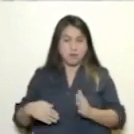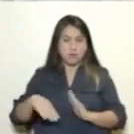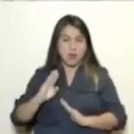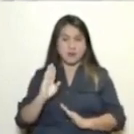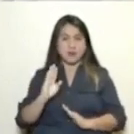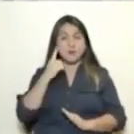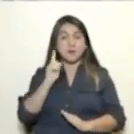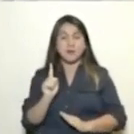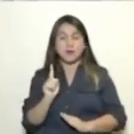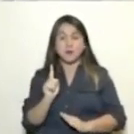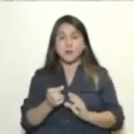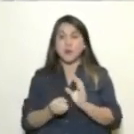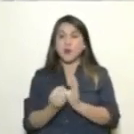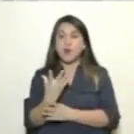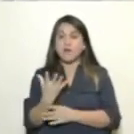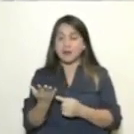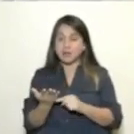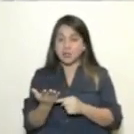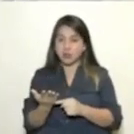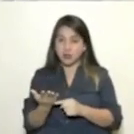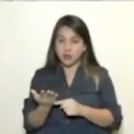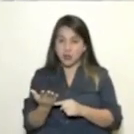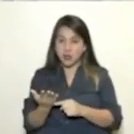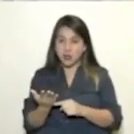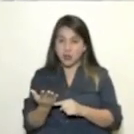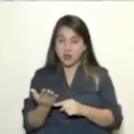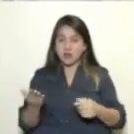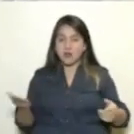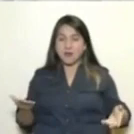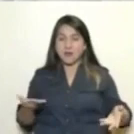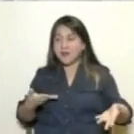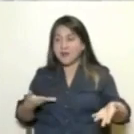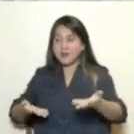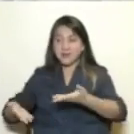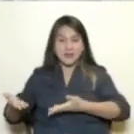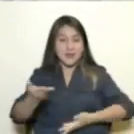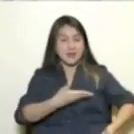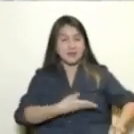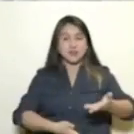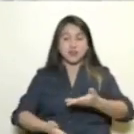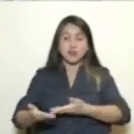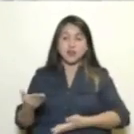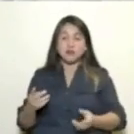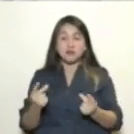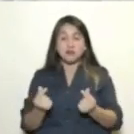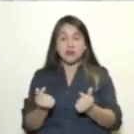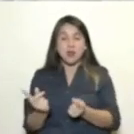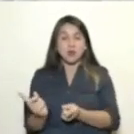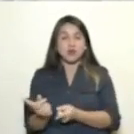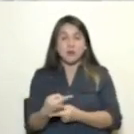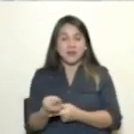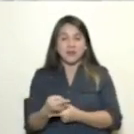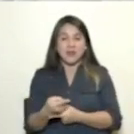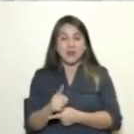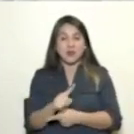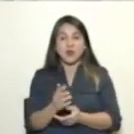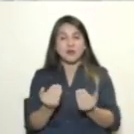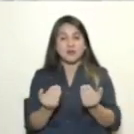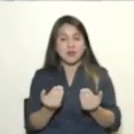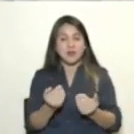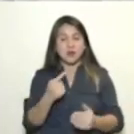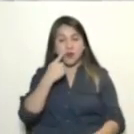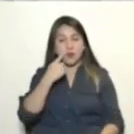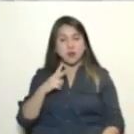que a través de las nuevas tecnologías, la interacción es automática. Ya no va a ser necesario que un